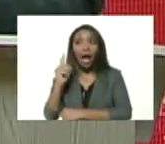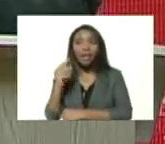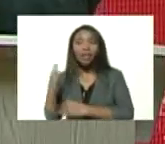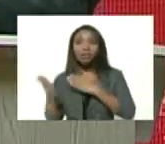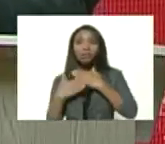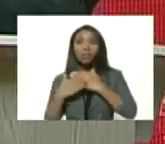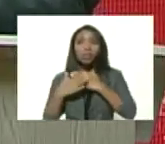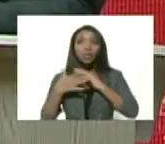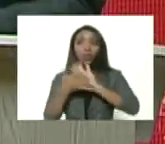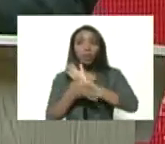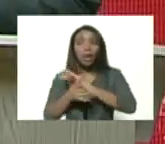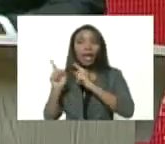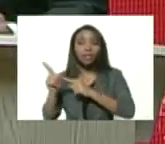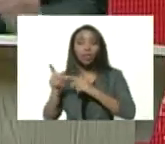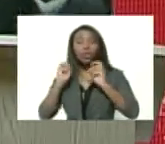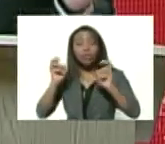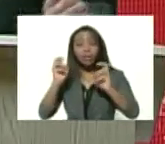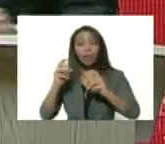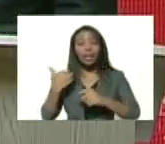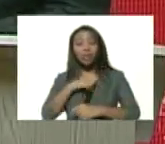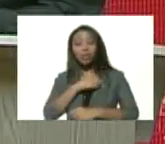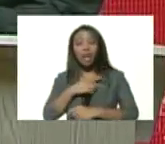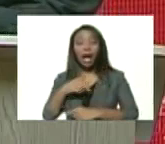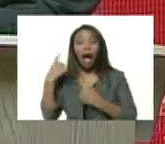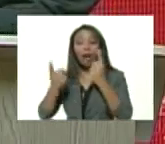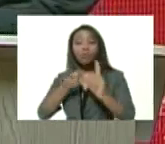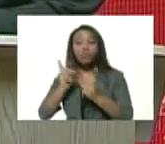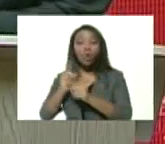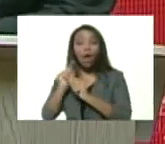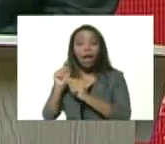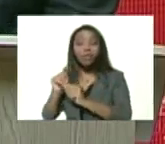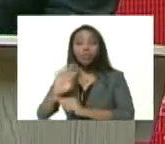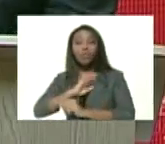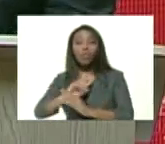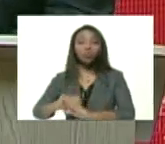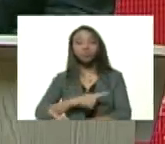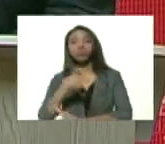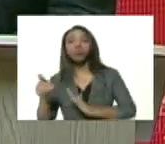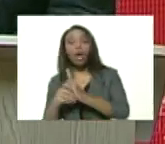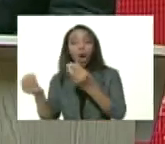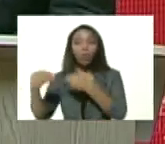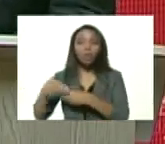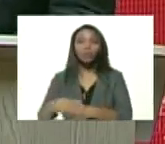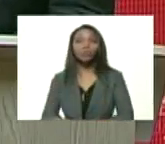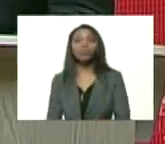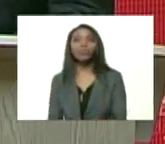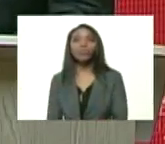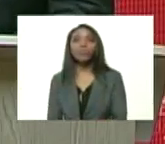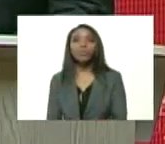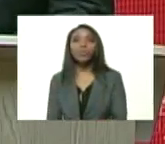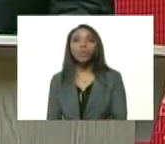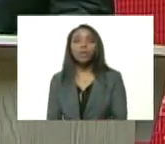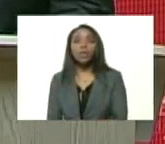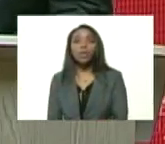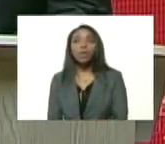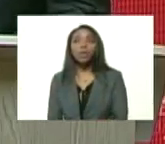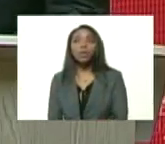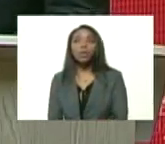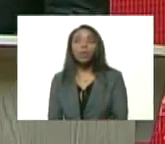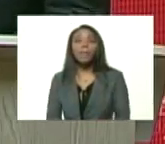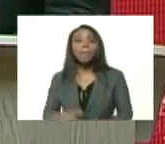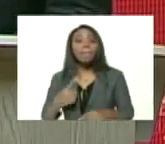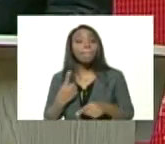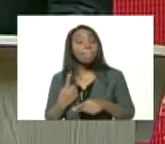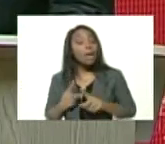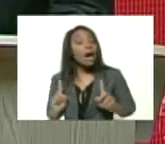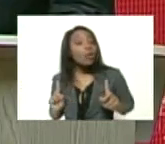informa de estos hechos con los que no están algunos de ellos en absoluto de acuerdo. Pero ocurre que el